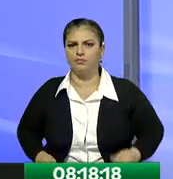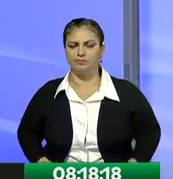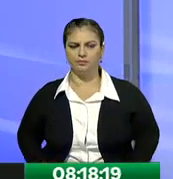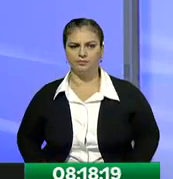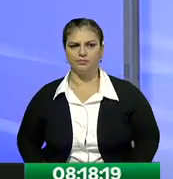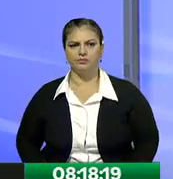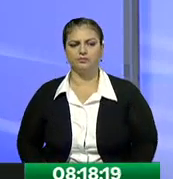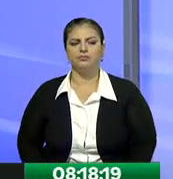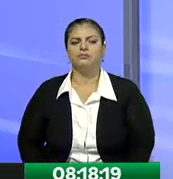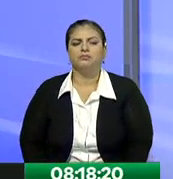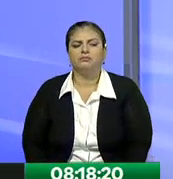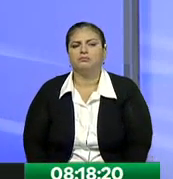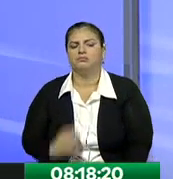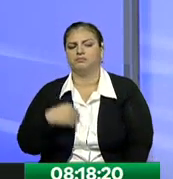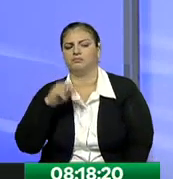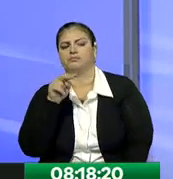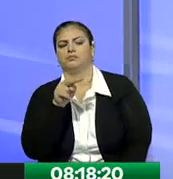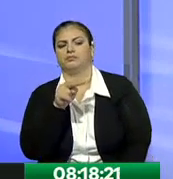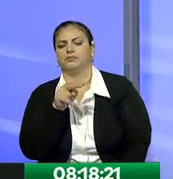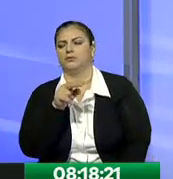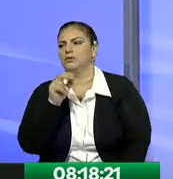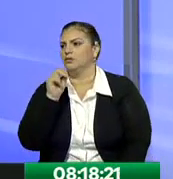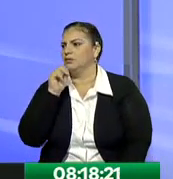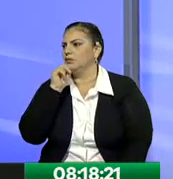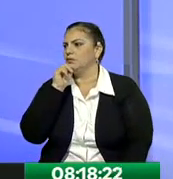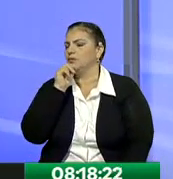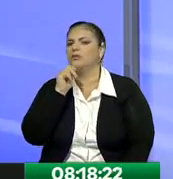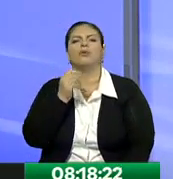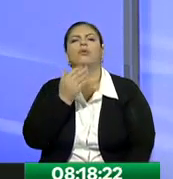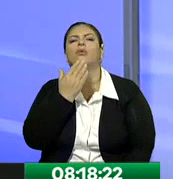puede correr peligro y quizás se pueda bajar del vehículo a tiempo?